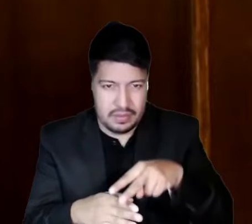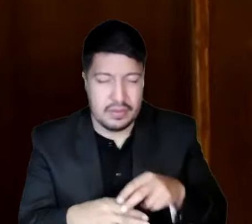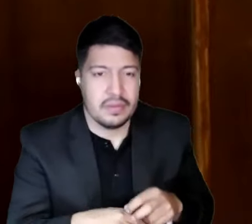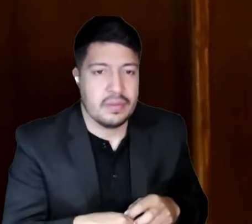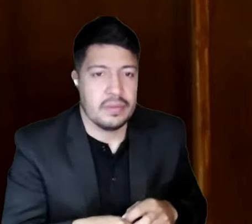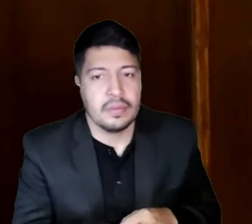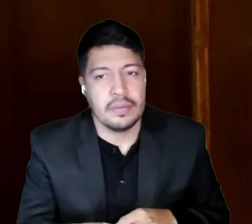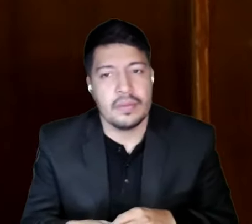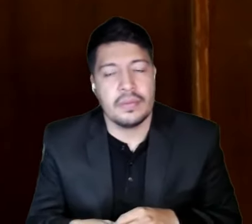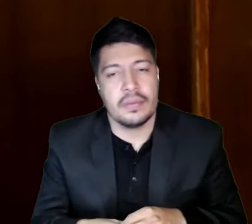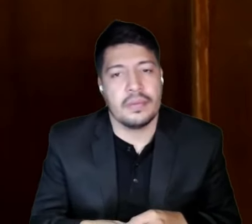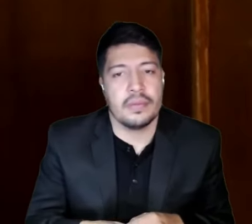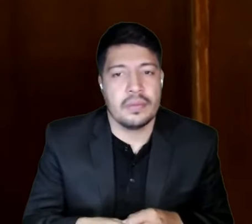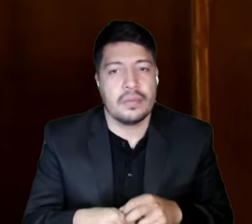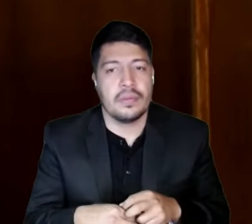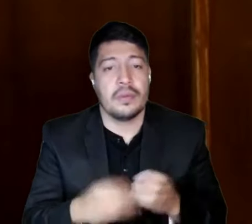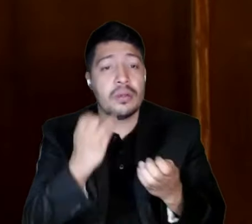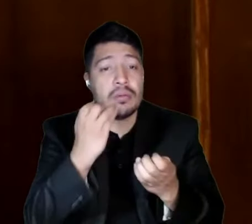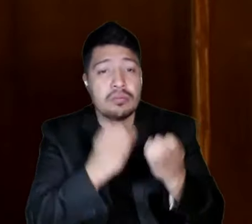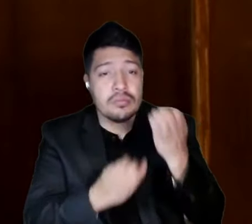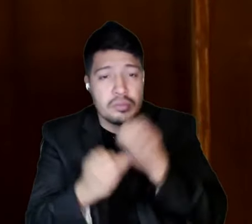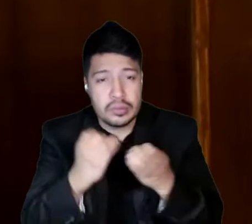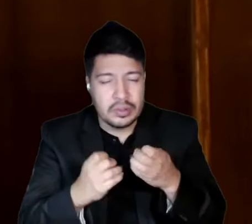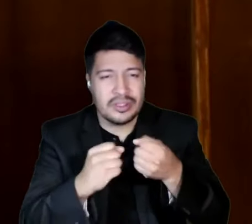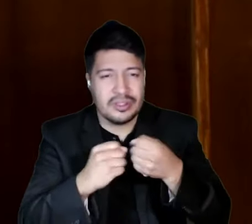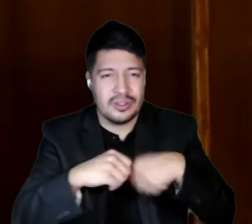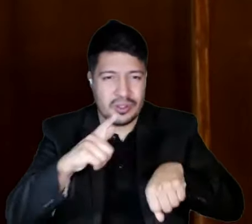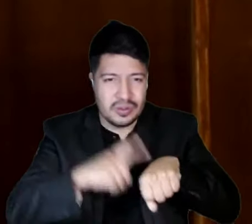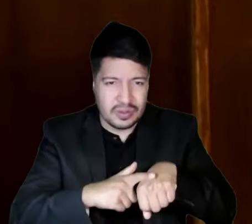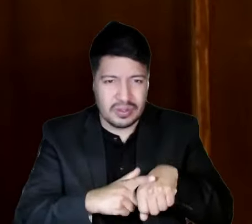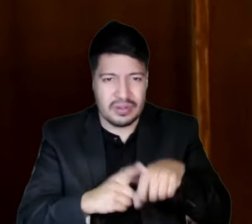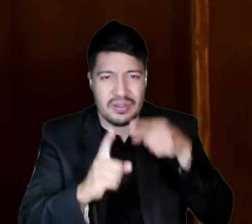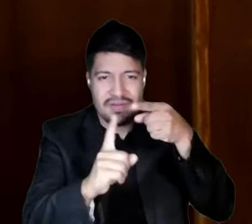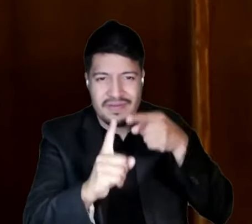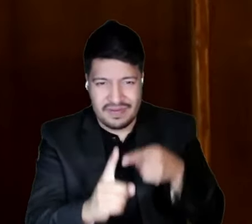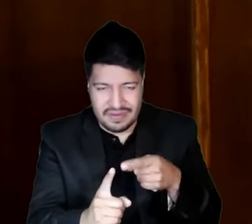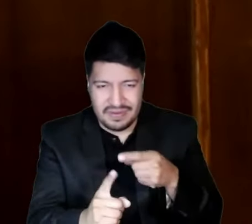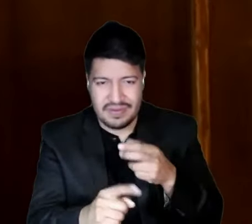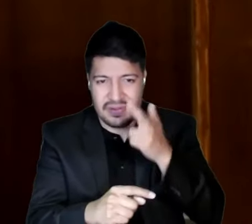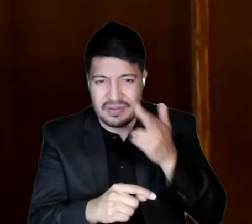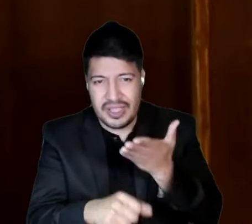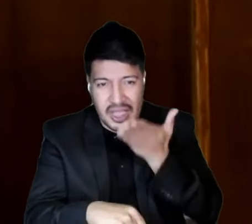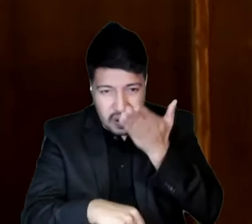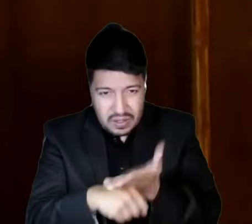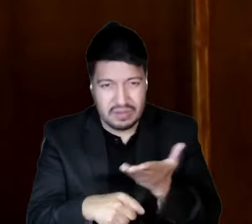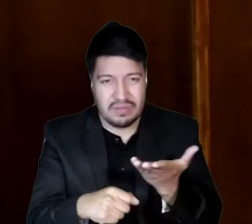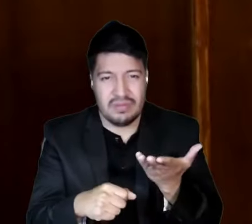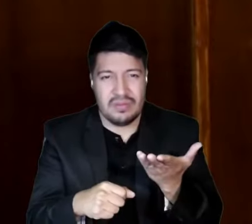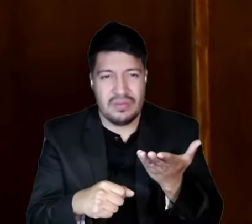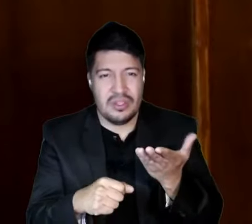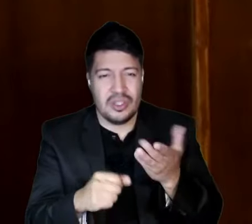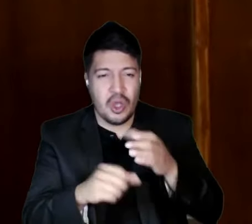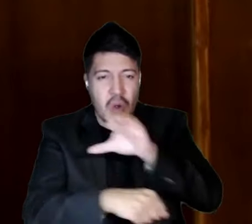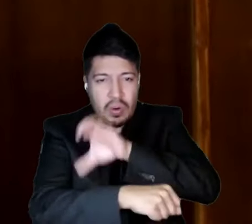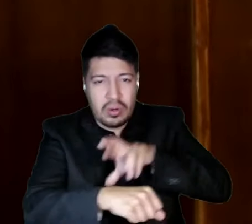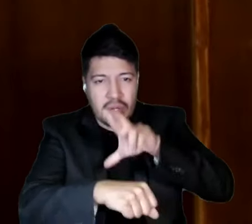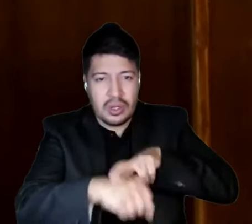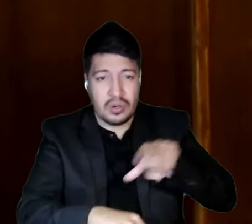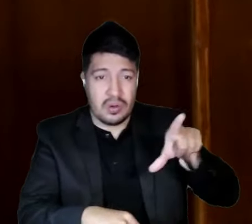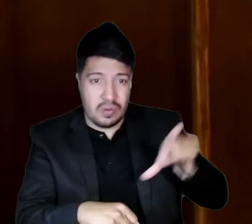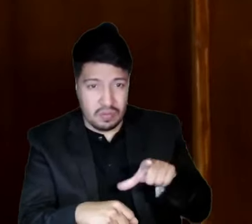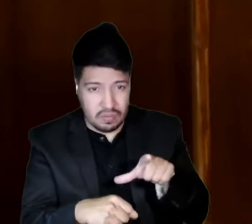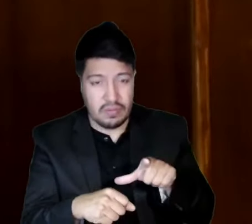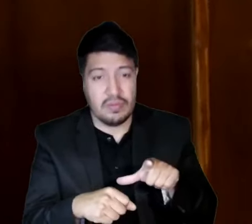económicos sociales las metas estrategias responsabilidades la coordinación gubernamental las bases de la